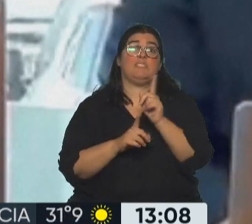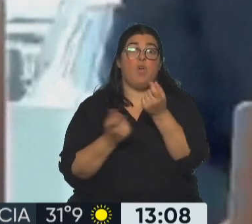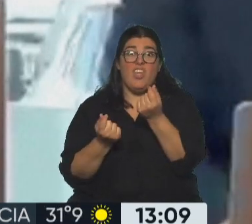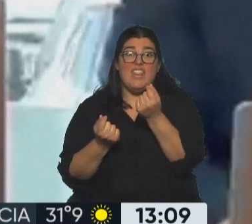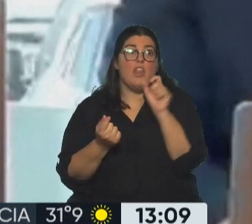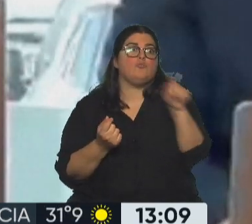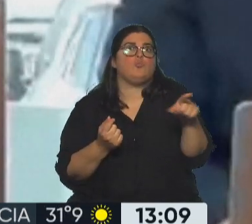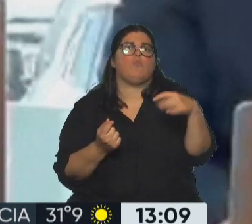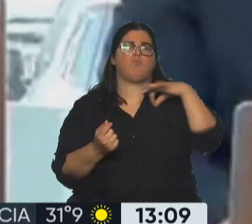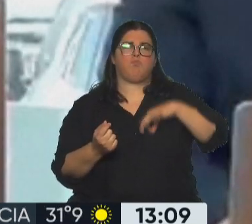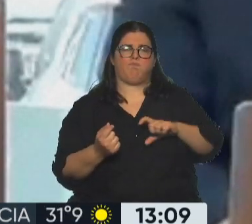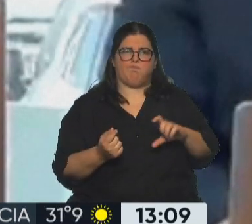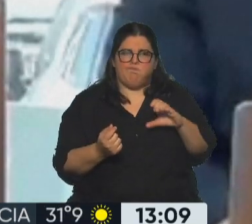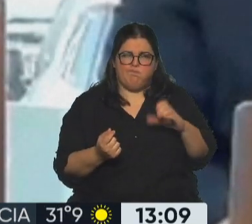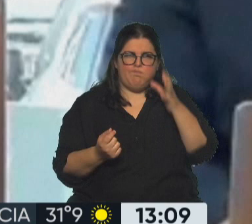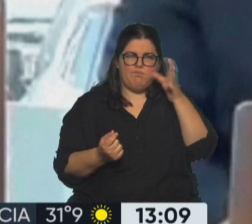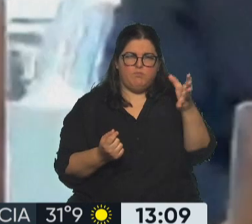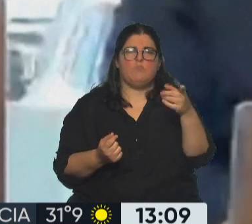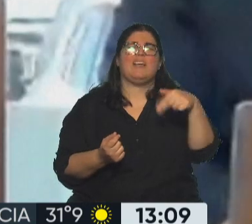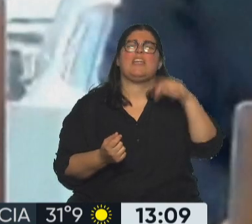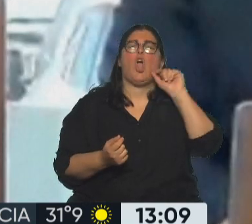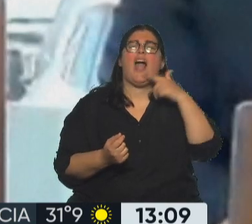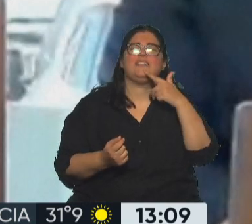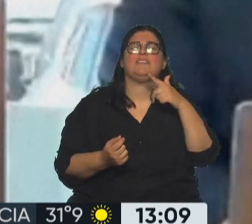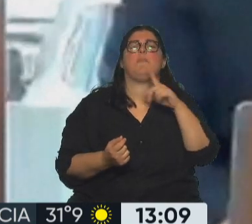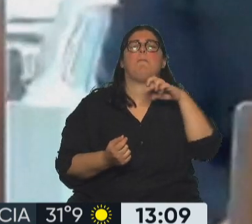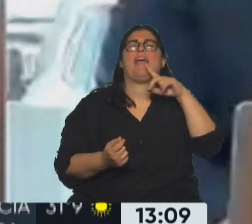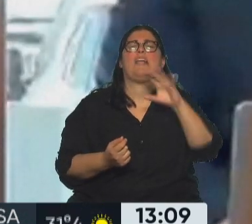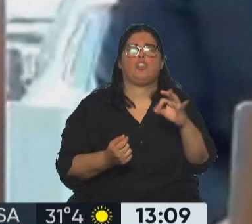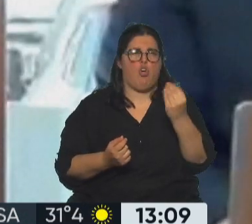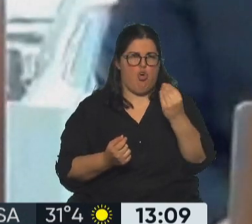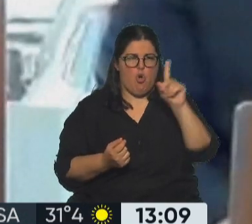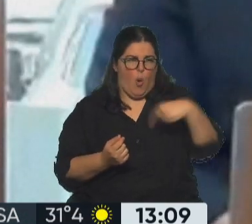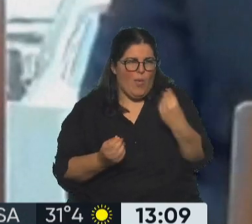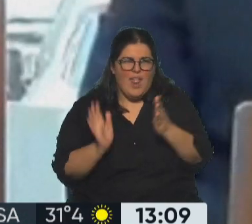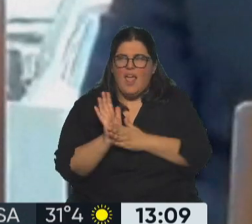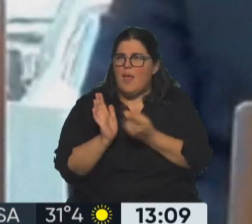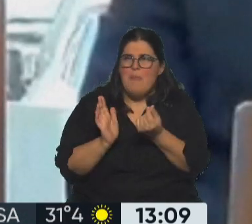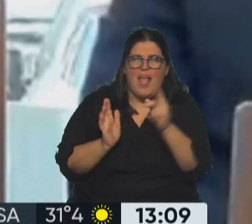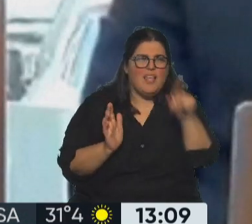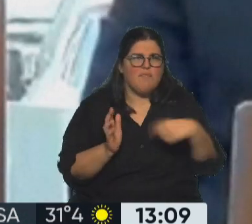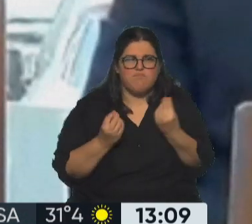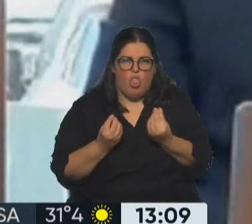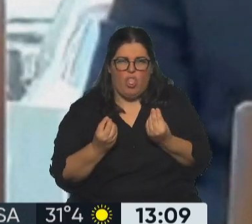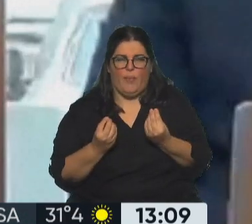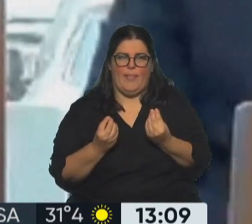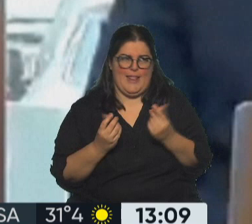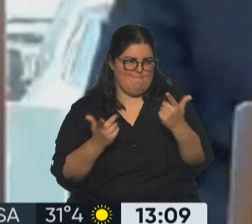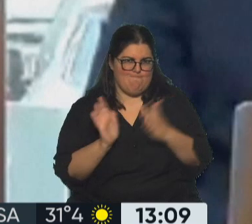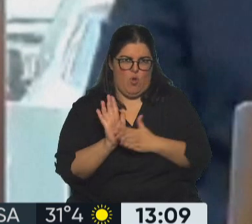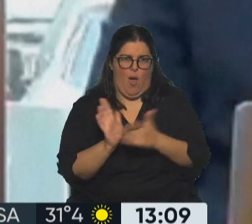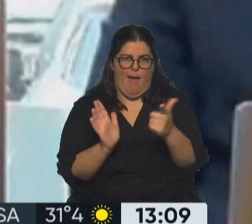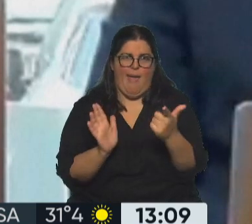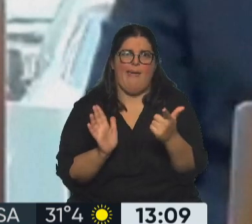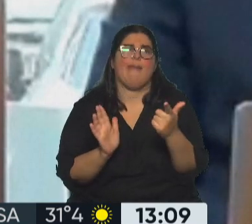patrimonio económico el señor Nicolás Fernando Petro Burgos de manera injustificada, unos de ellos ingresaron a